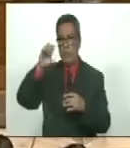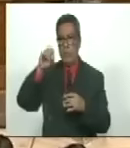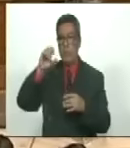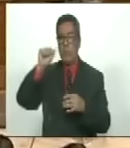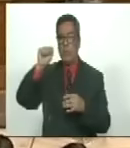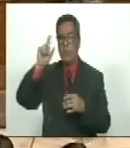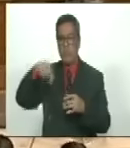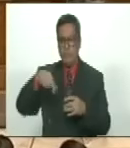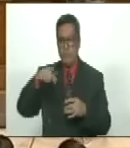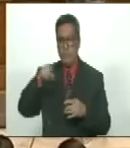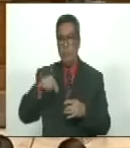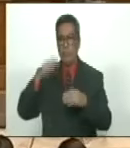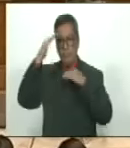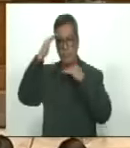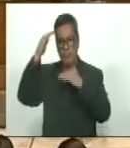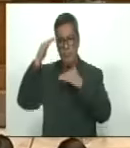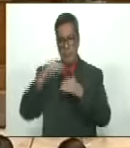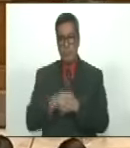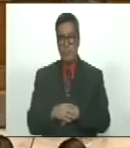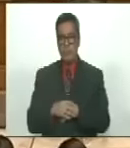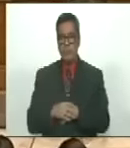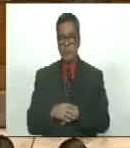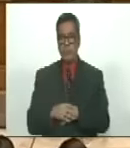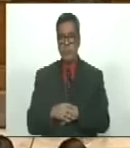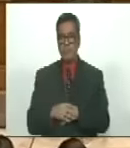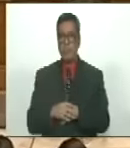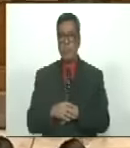Ah, está por allá Claudia. Saludo. Para que nos dé